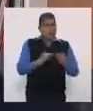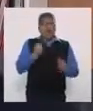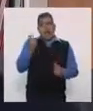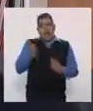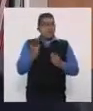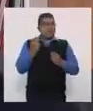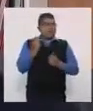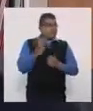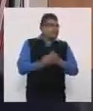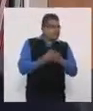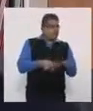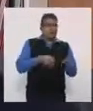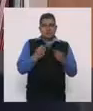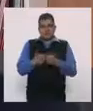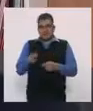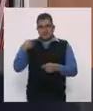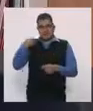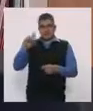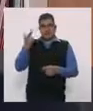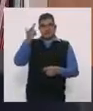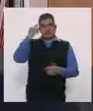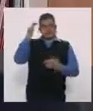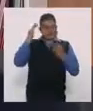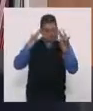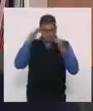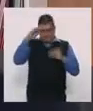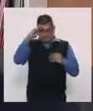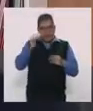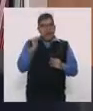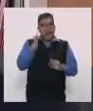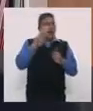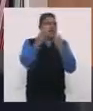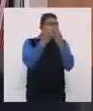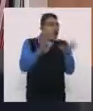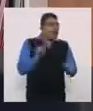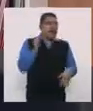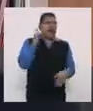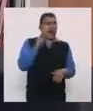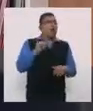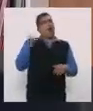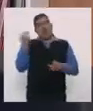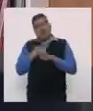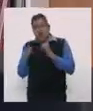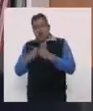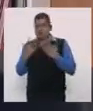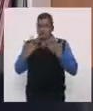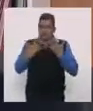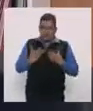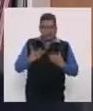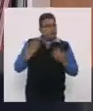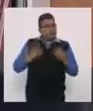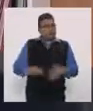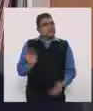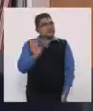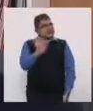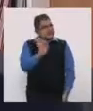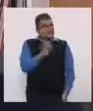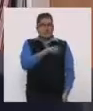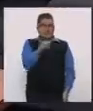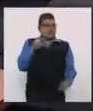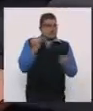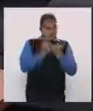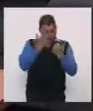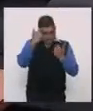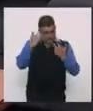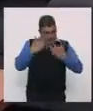y además que esta reflexión nos sirve también para otro tipo de pérdidas, o otros tipos de duelo, ¿no? Que tal vez